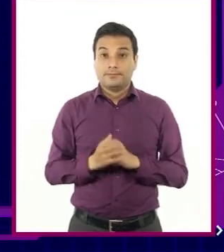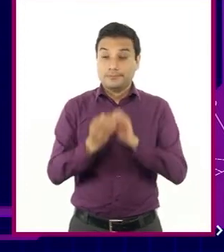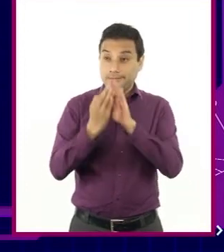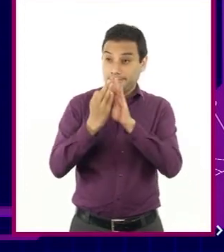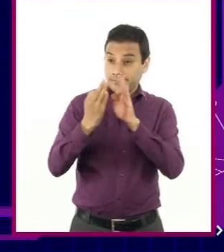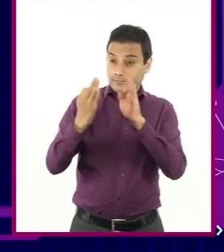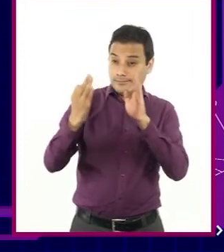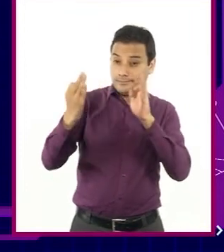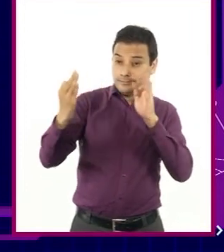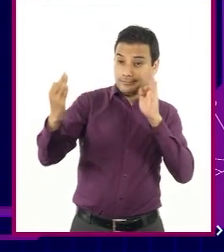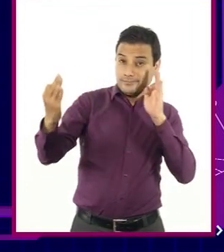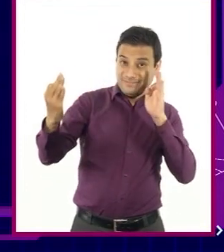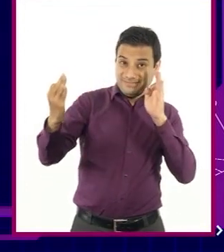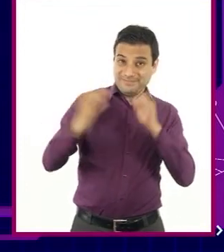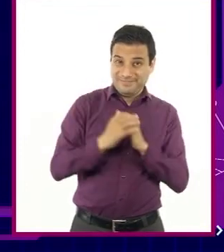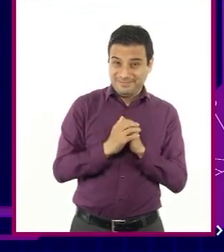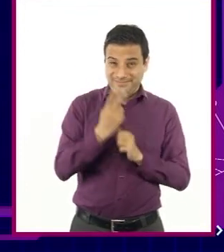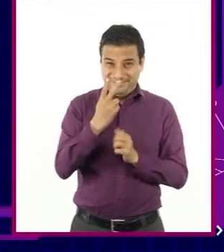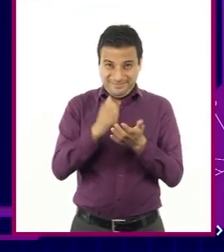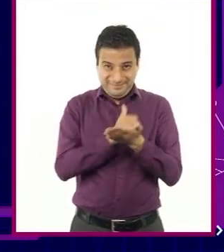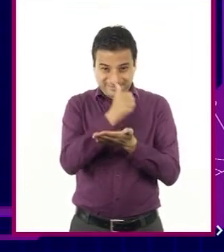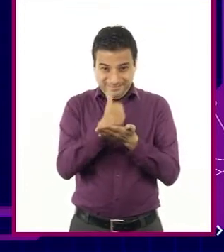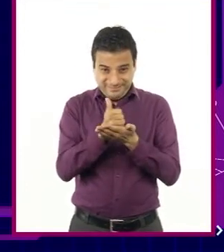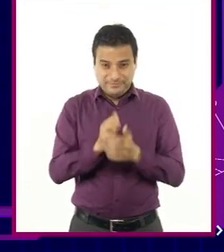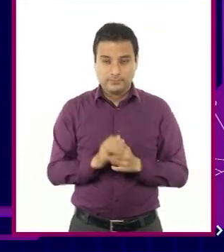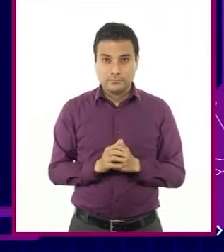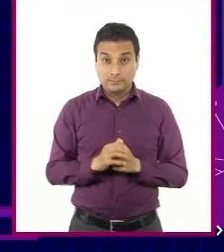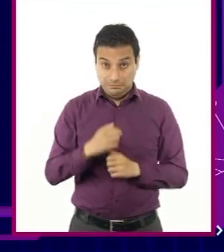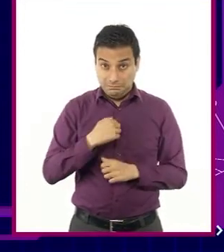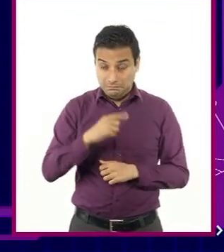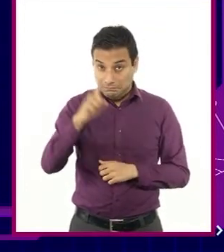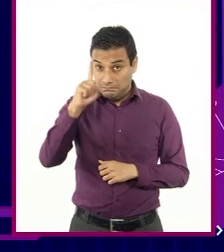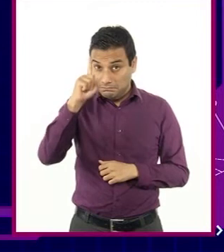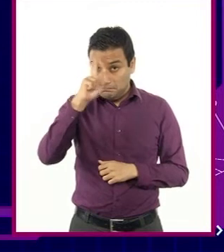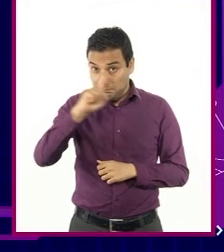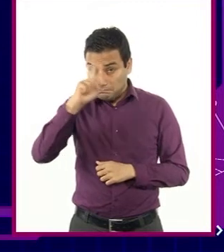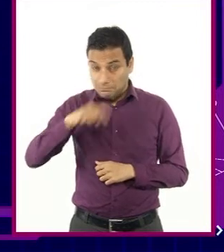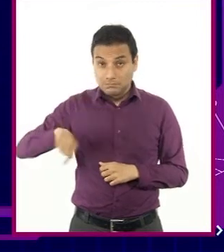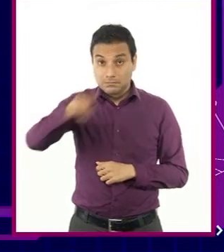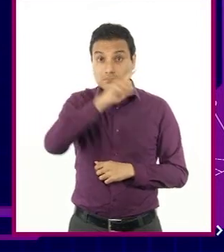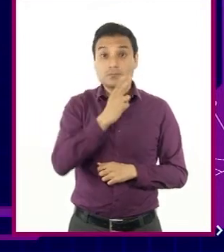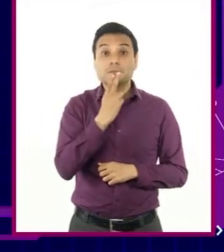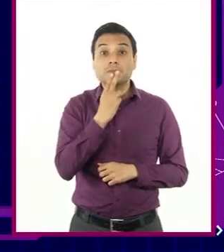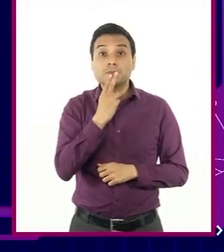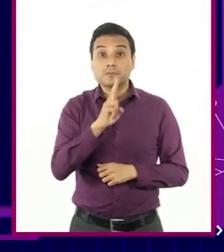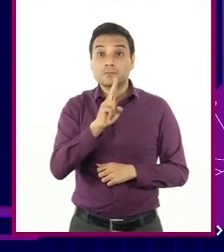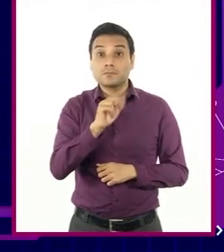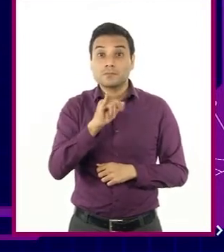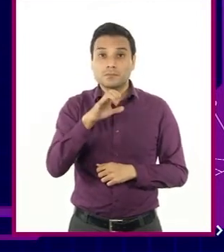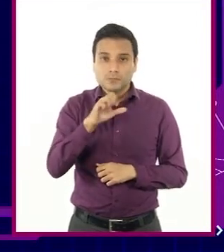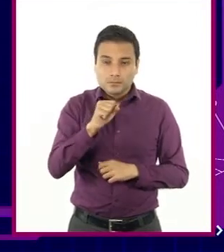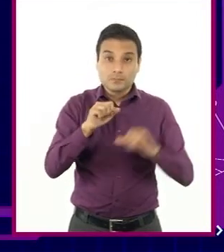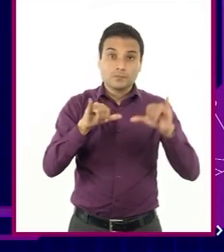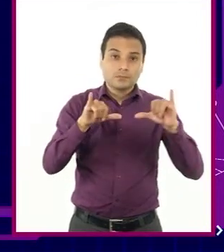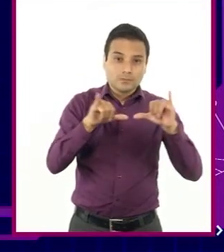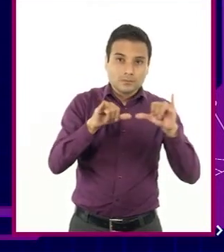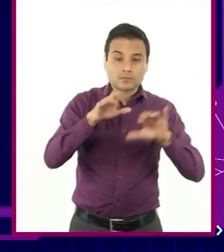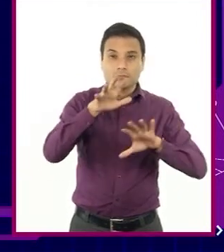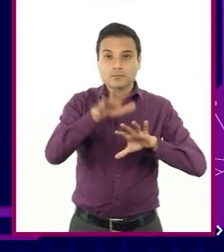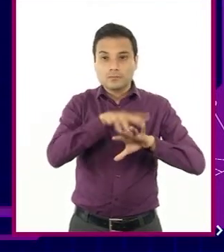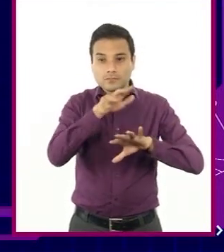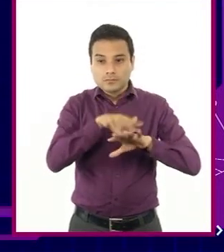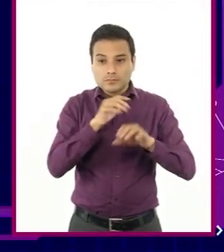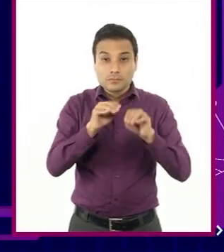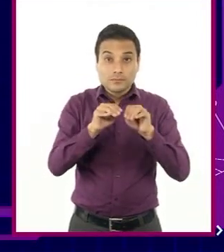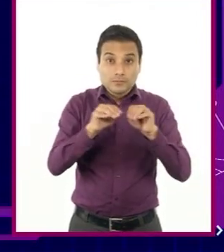como en este caso de la distancia entre dos ciudades, no es recomendable manejar unidades como las yardas, pies, pulgadas o